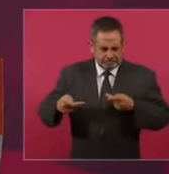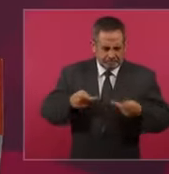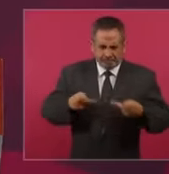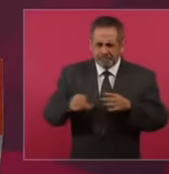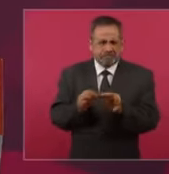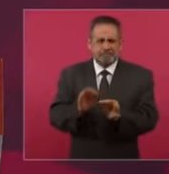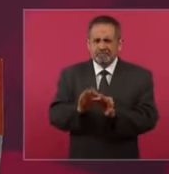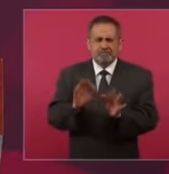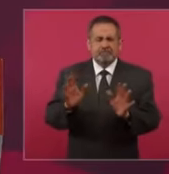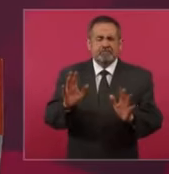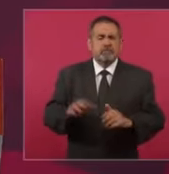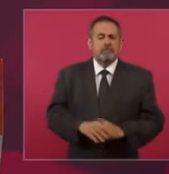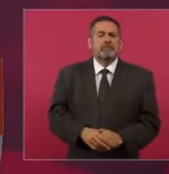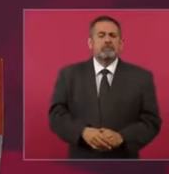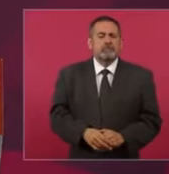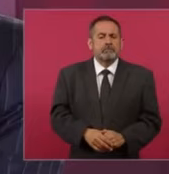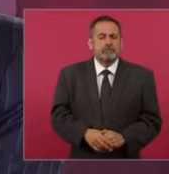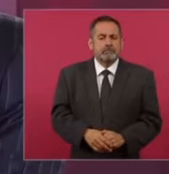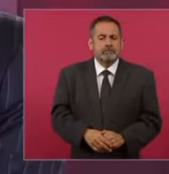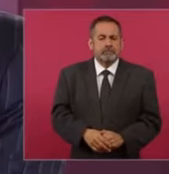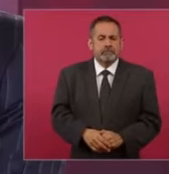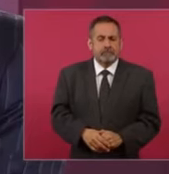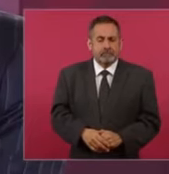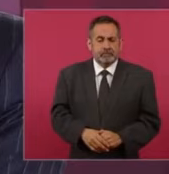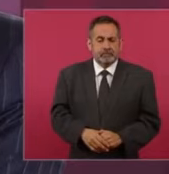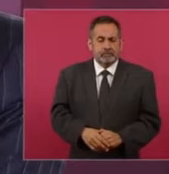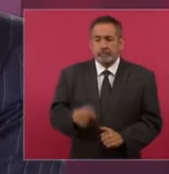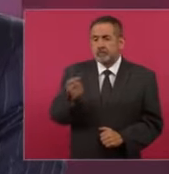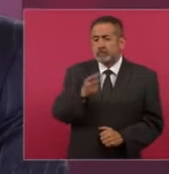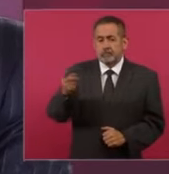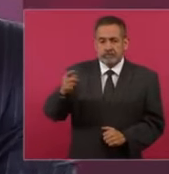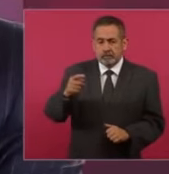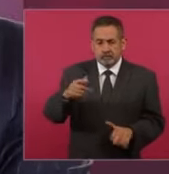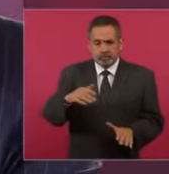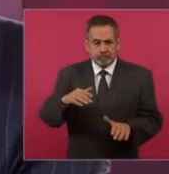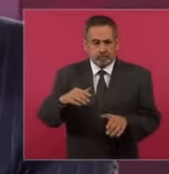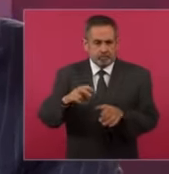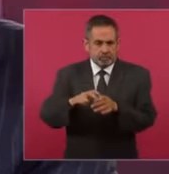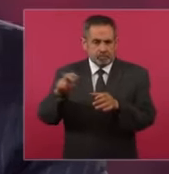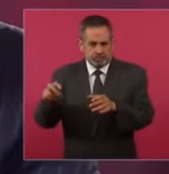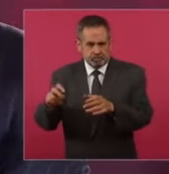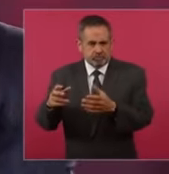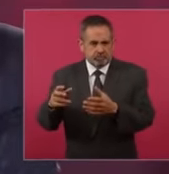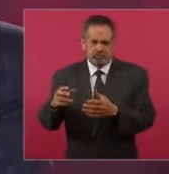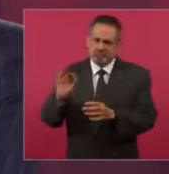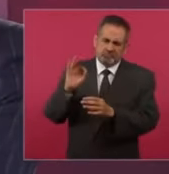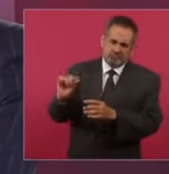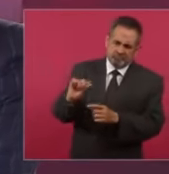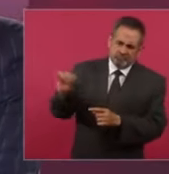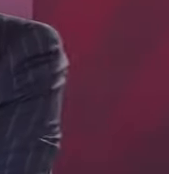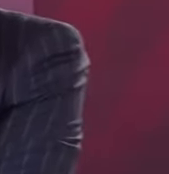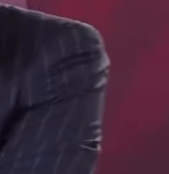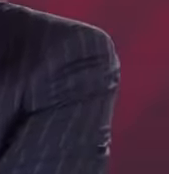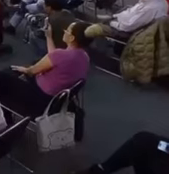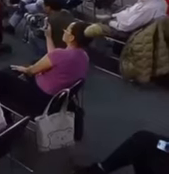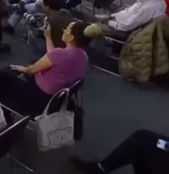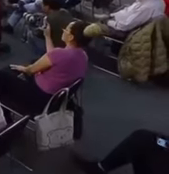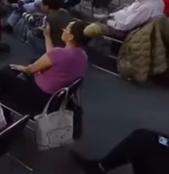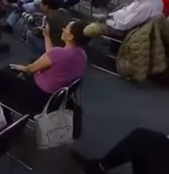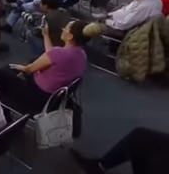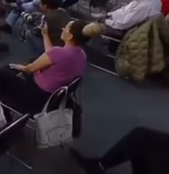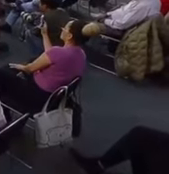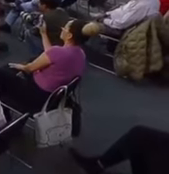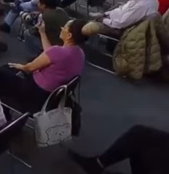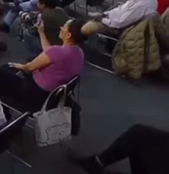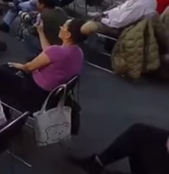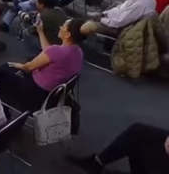preparados, y los que se van son gentes de primera. Y los que se quedan también. En este